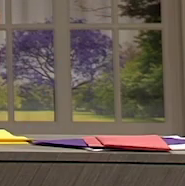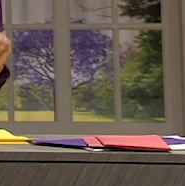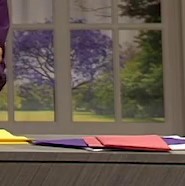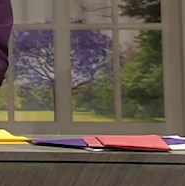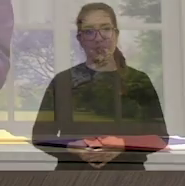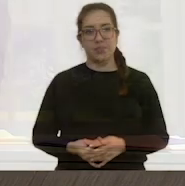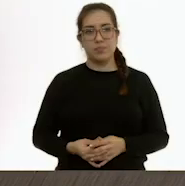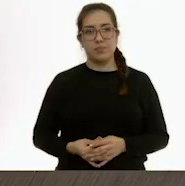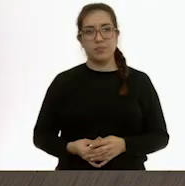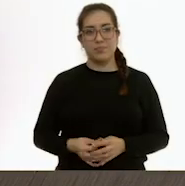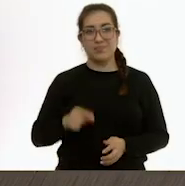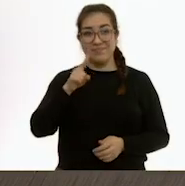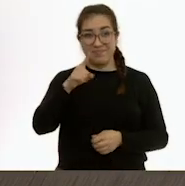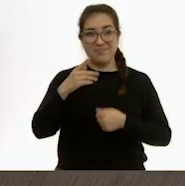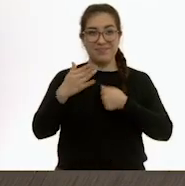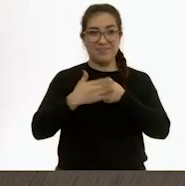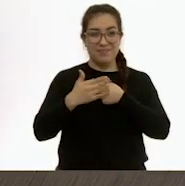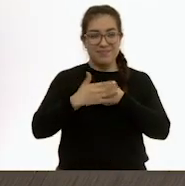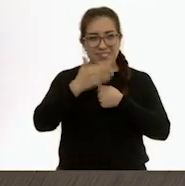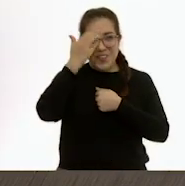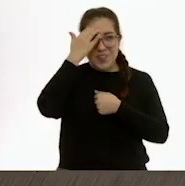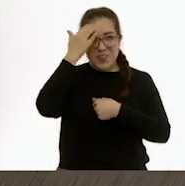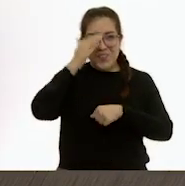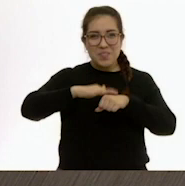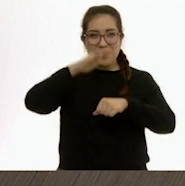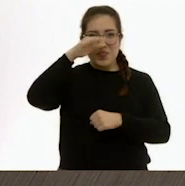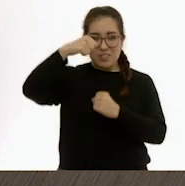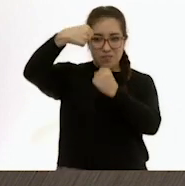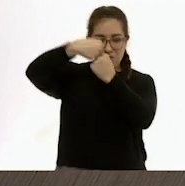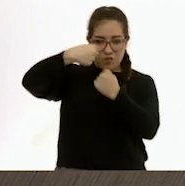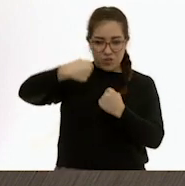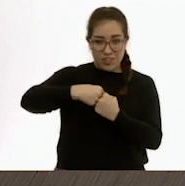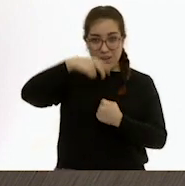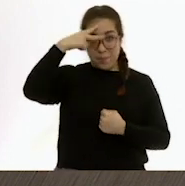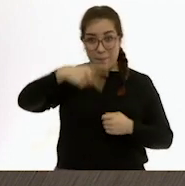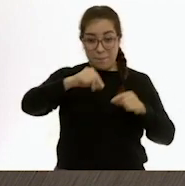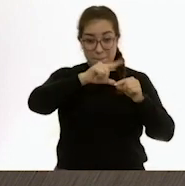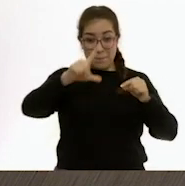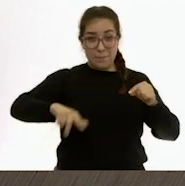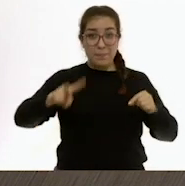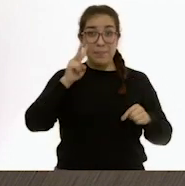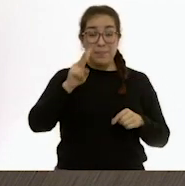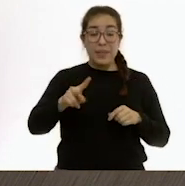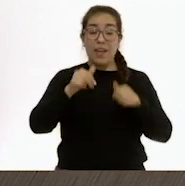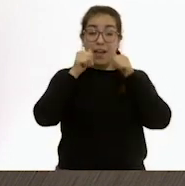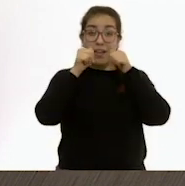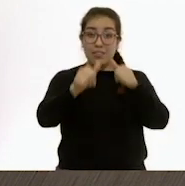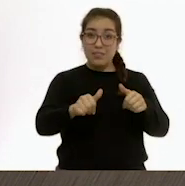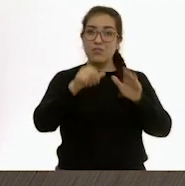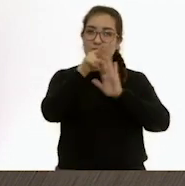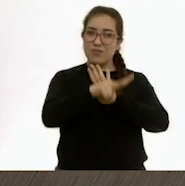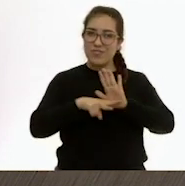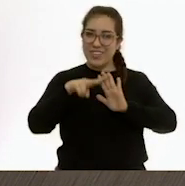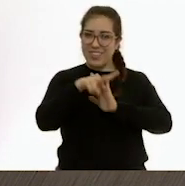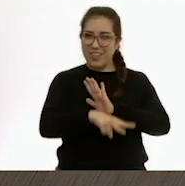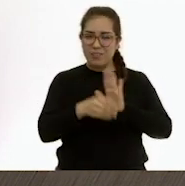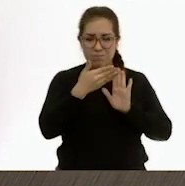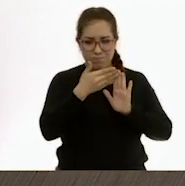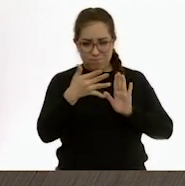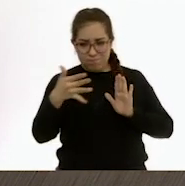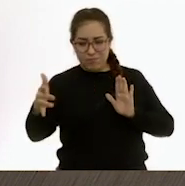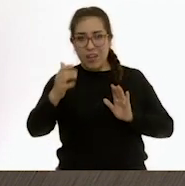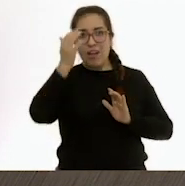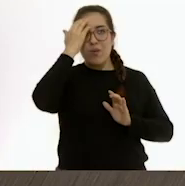Para conocer un poco más acerca de las fronteras de México, observa los siguientes videos. Pon atención y conoce